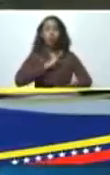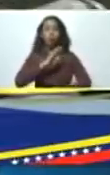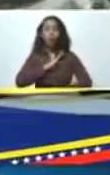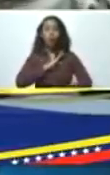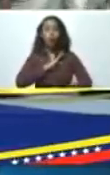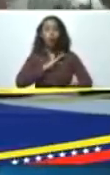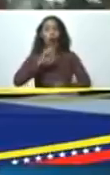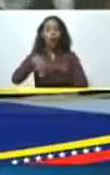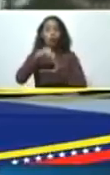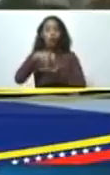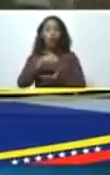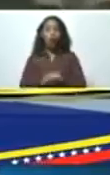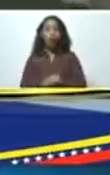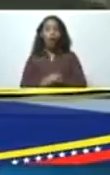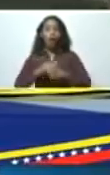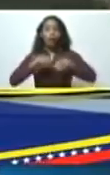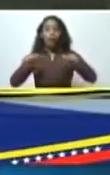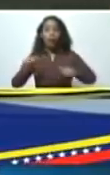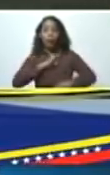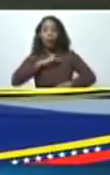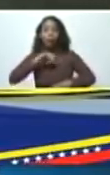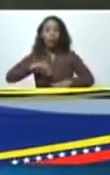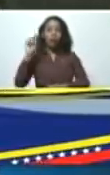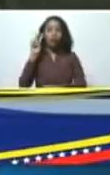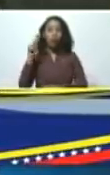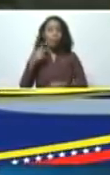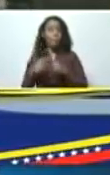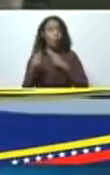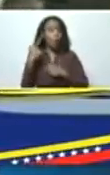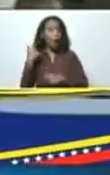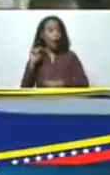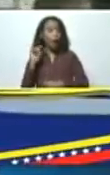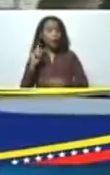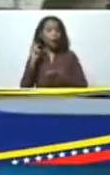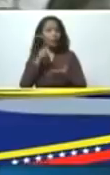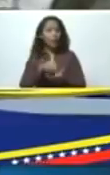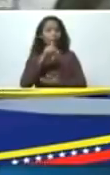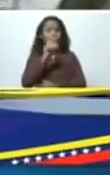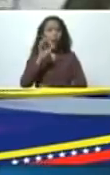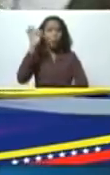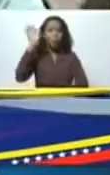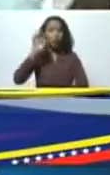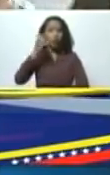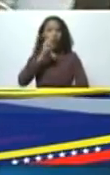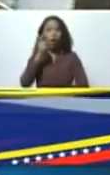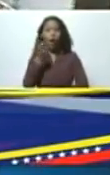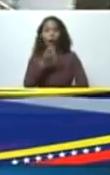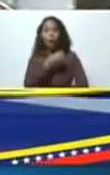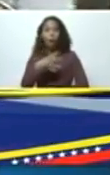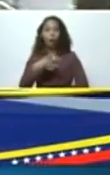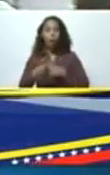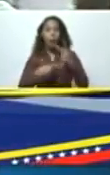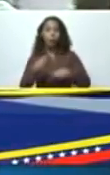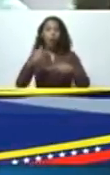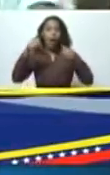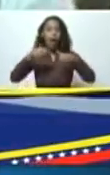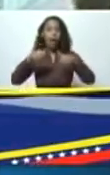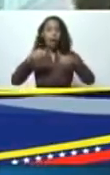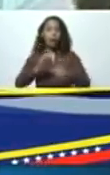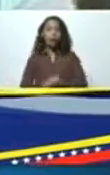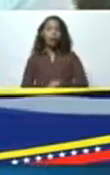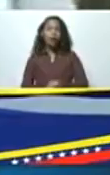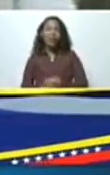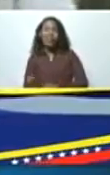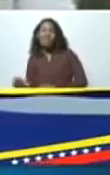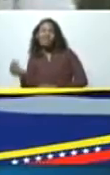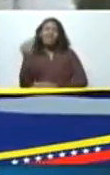productor nacional, la tierra venezolana. Pero tenemos que llegar al 100% arroz blanco producido aquí y